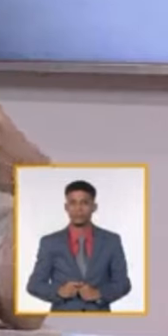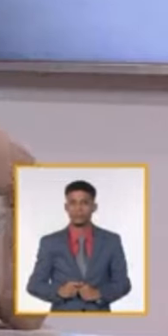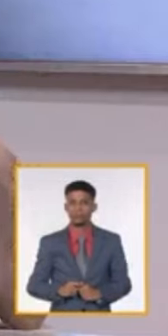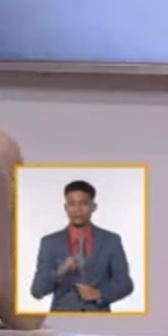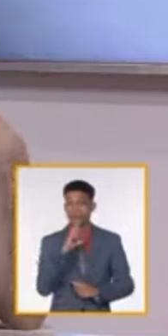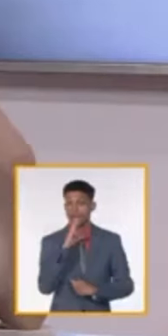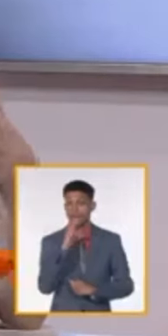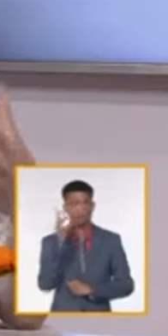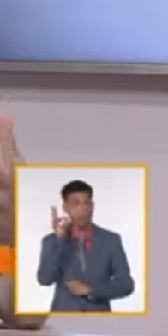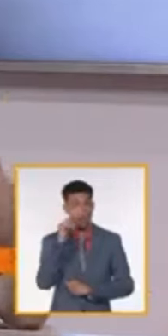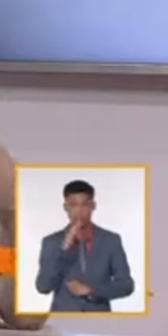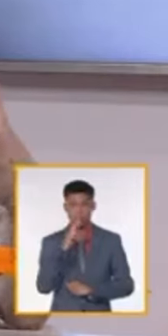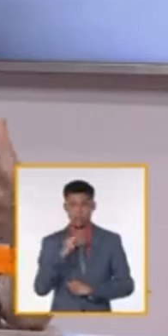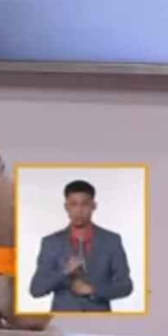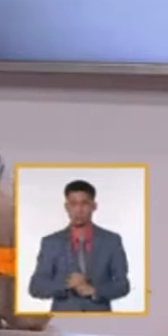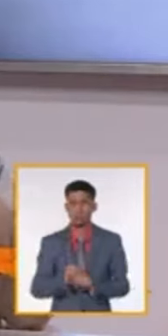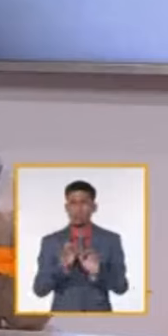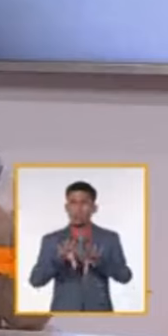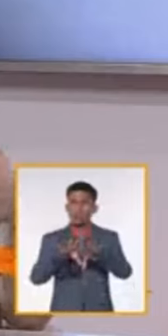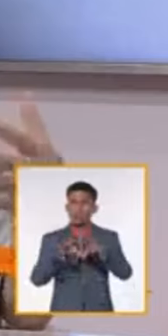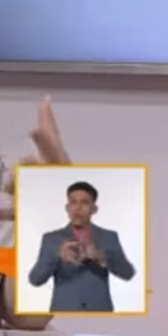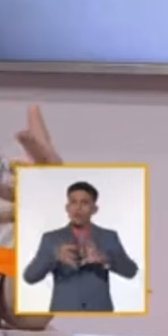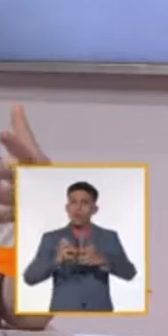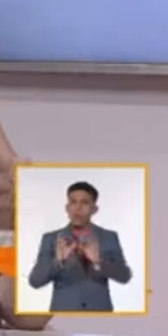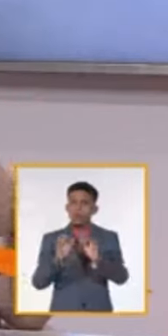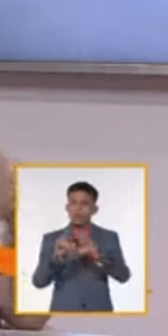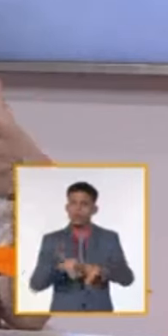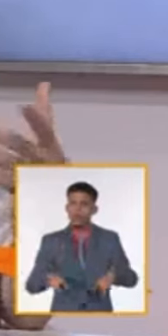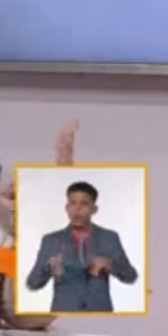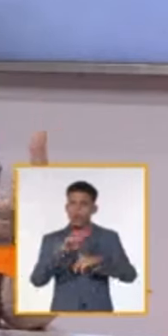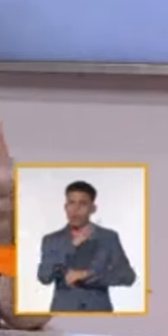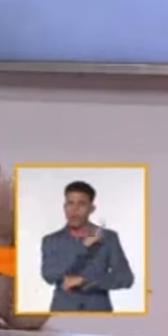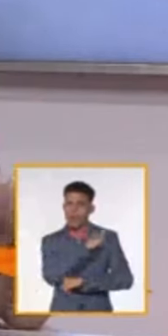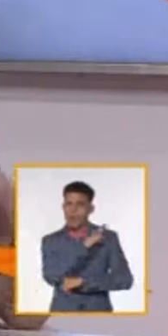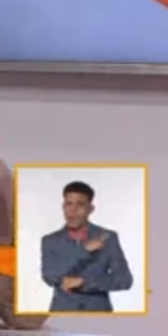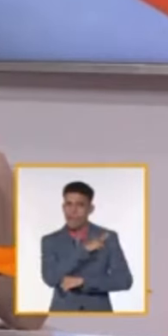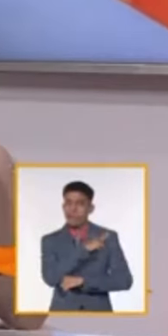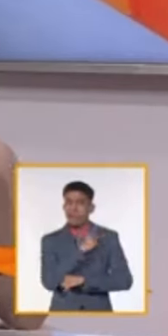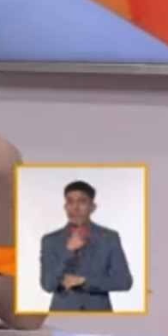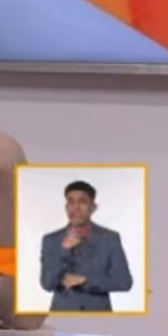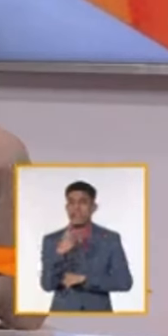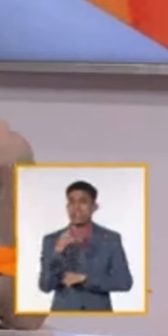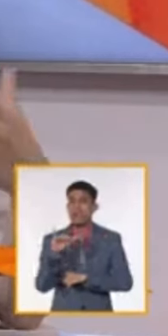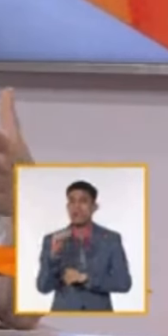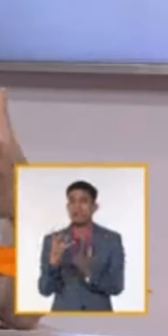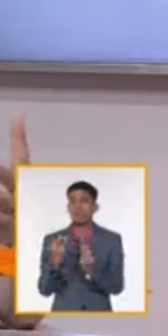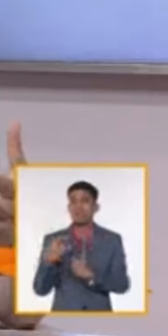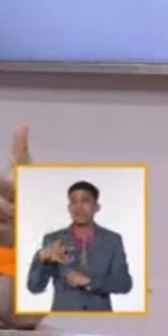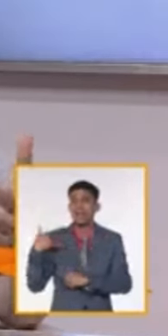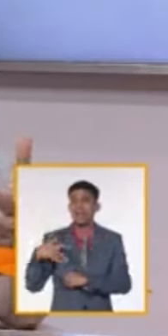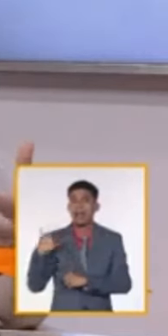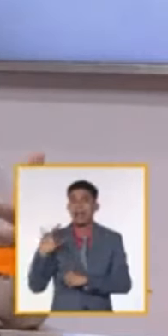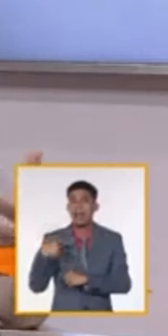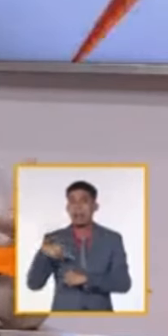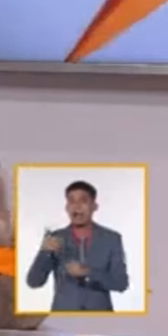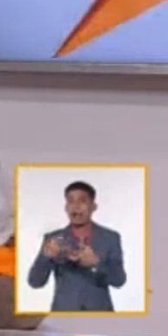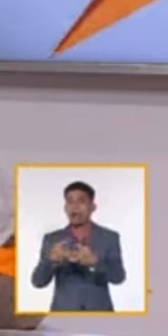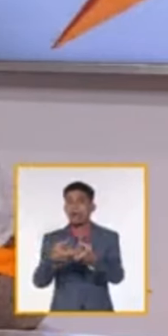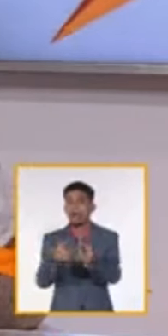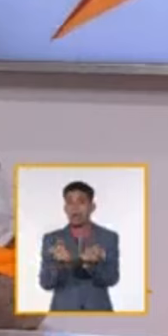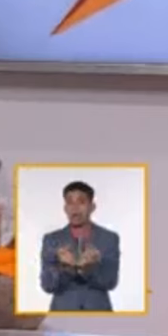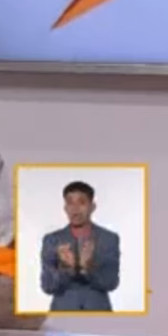Este teatro político que están montando, llevando al Congreso, a los presidentes, a los rectores de la universidad para que